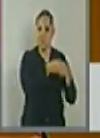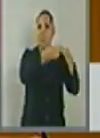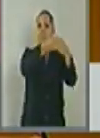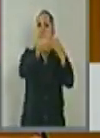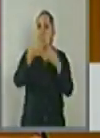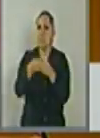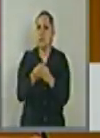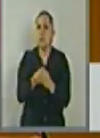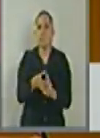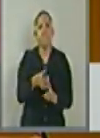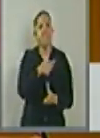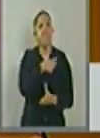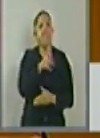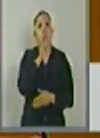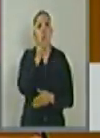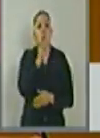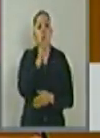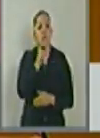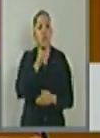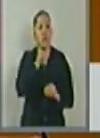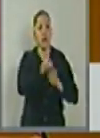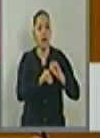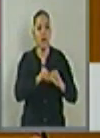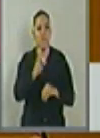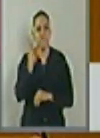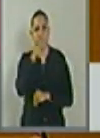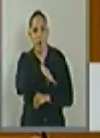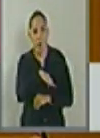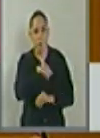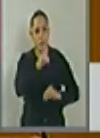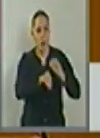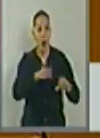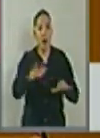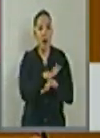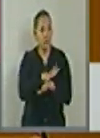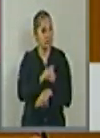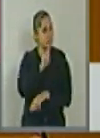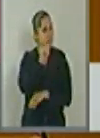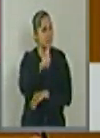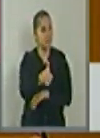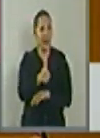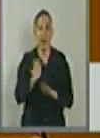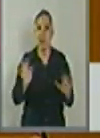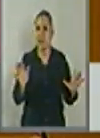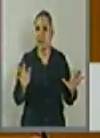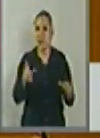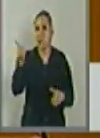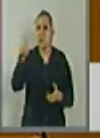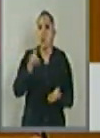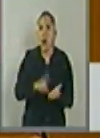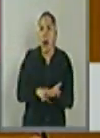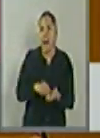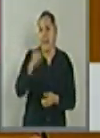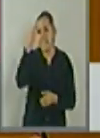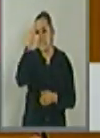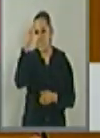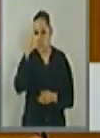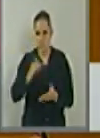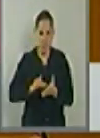del fraude no se apareció, no hubo tigre suelto con el que